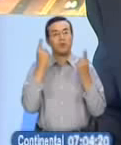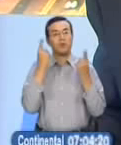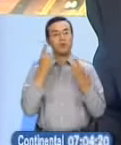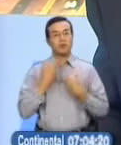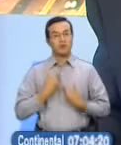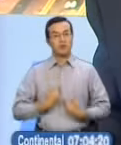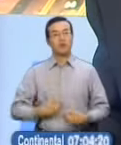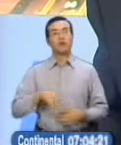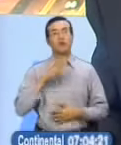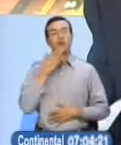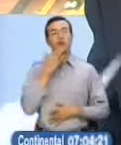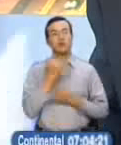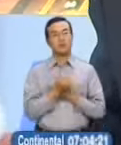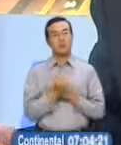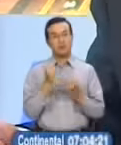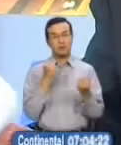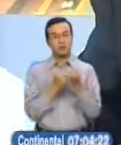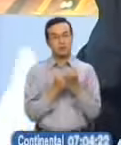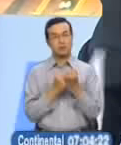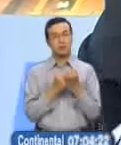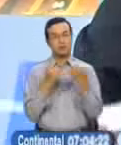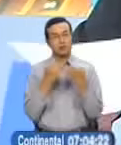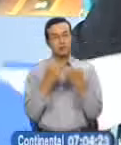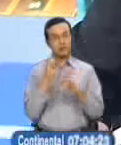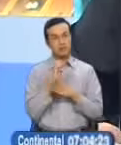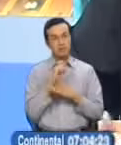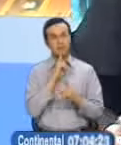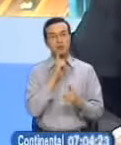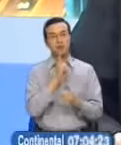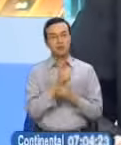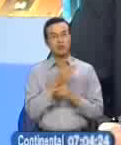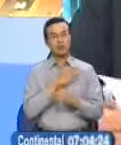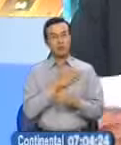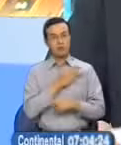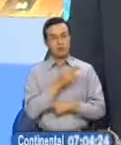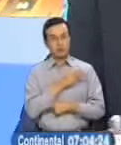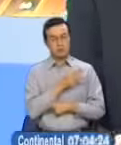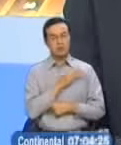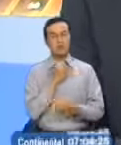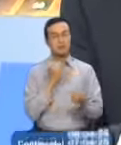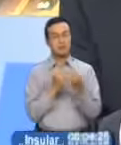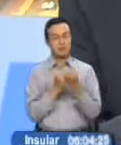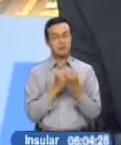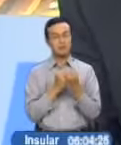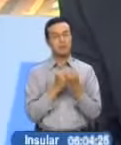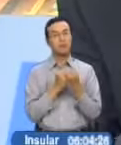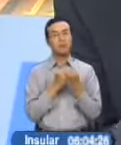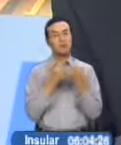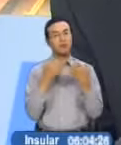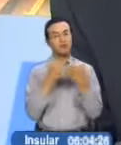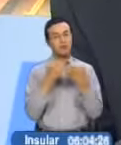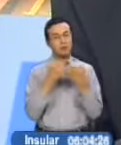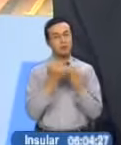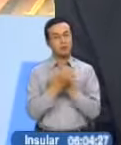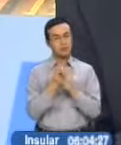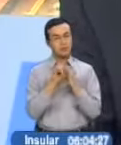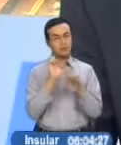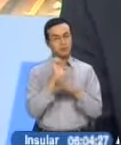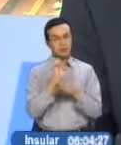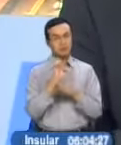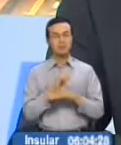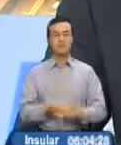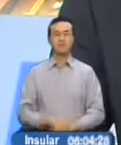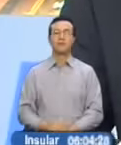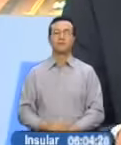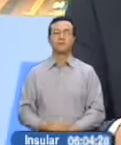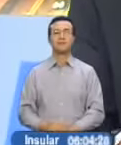yo he venido con los colores Independiente. Hay que apoyar equipo ecuatoriano, si bien es cierto soy melexista, pero apoyo a los equipos ecuatorianos. Bueno, le doy la bienvenida